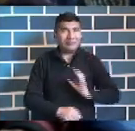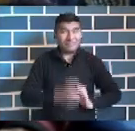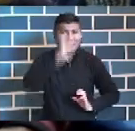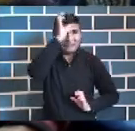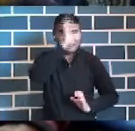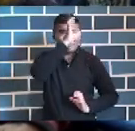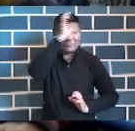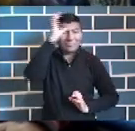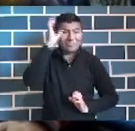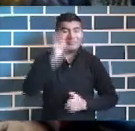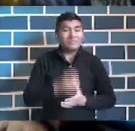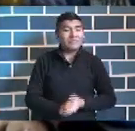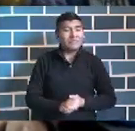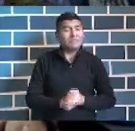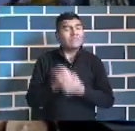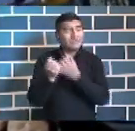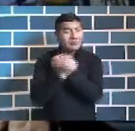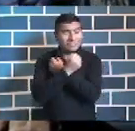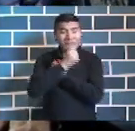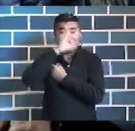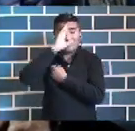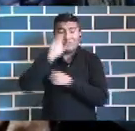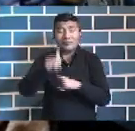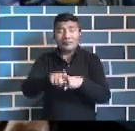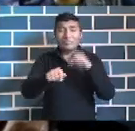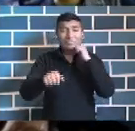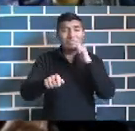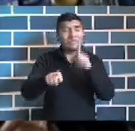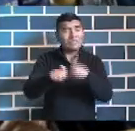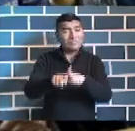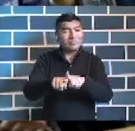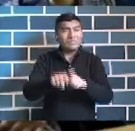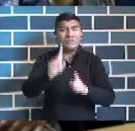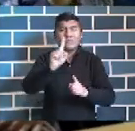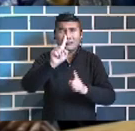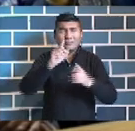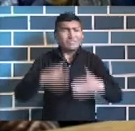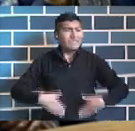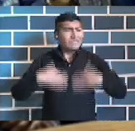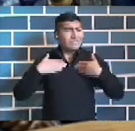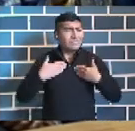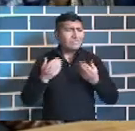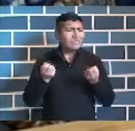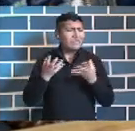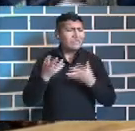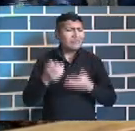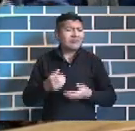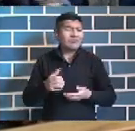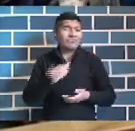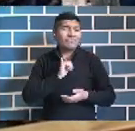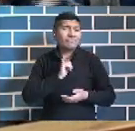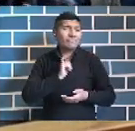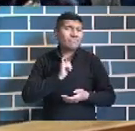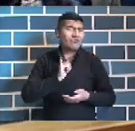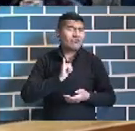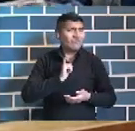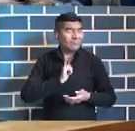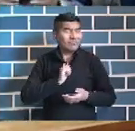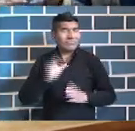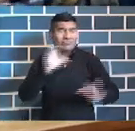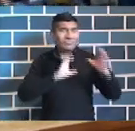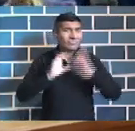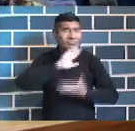católico. Queridos hermanos, frente a una vida de egoísmo que todo lo